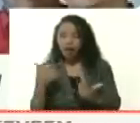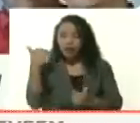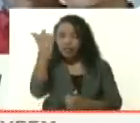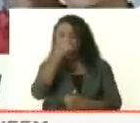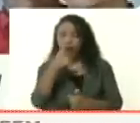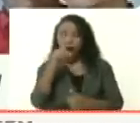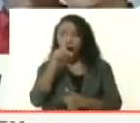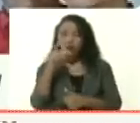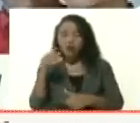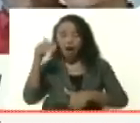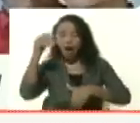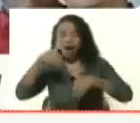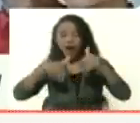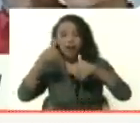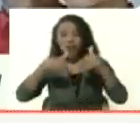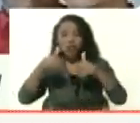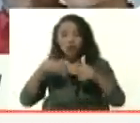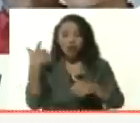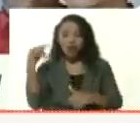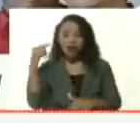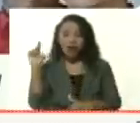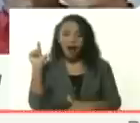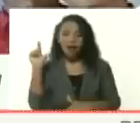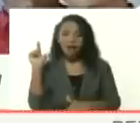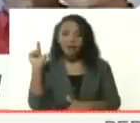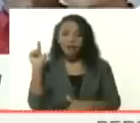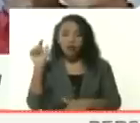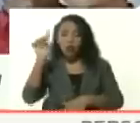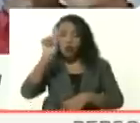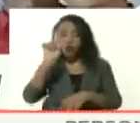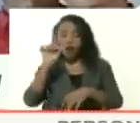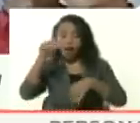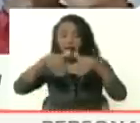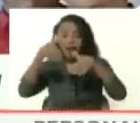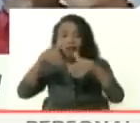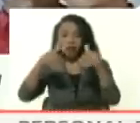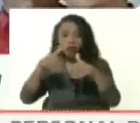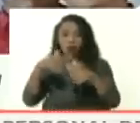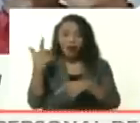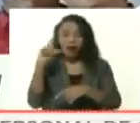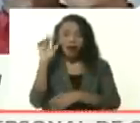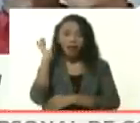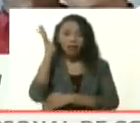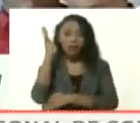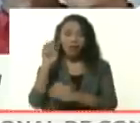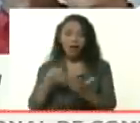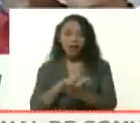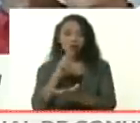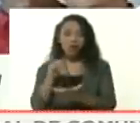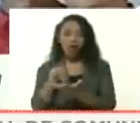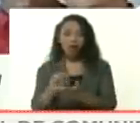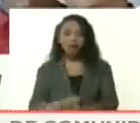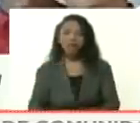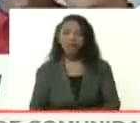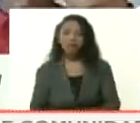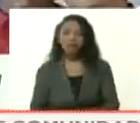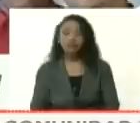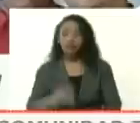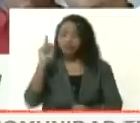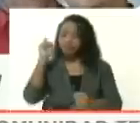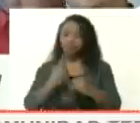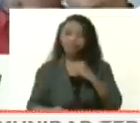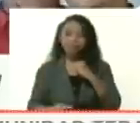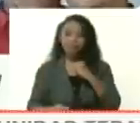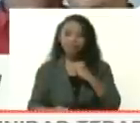elección que es inminente, la elección a la Asamblea Nacional. Y por último,